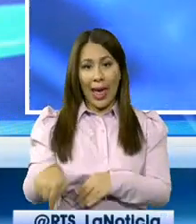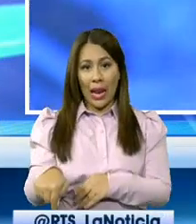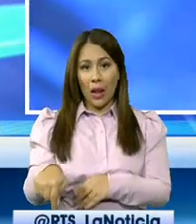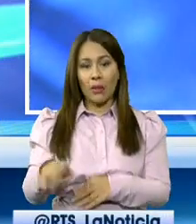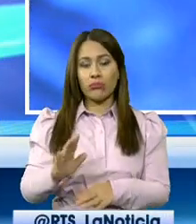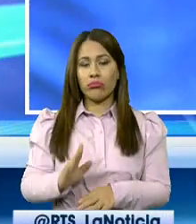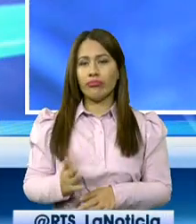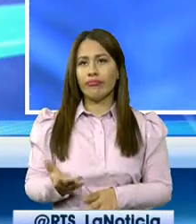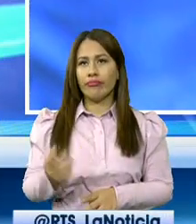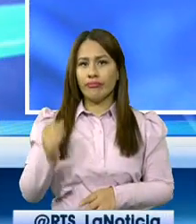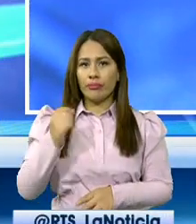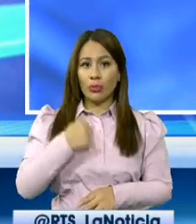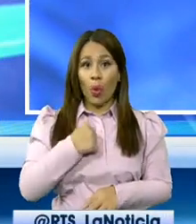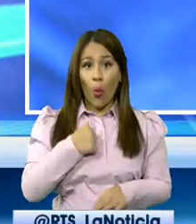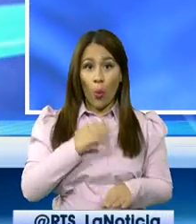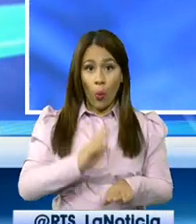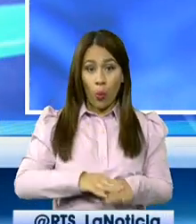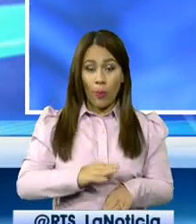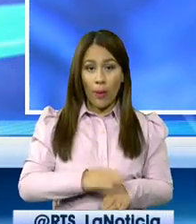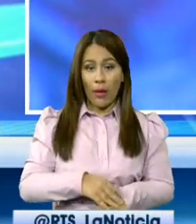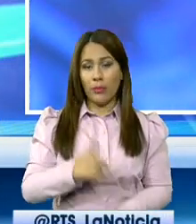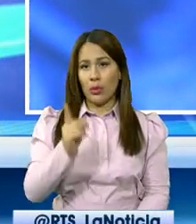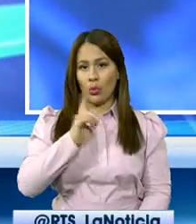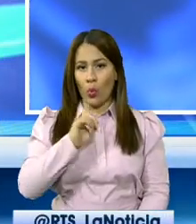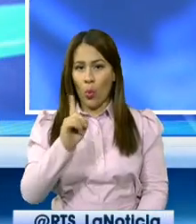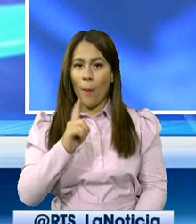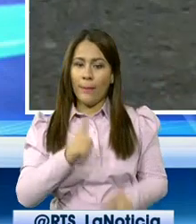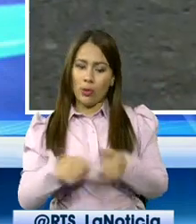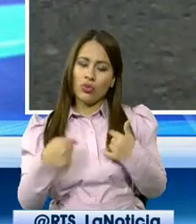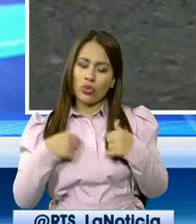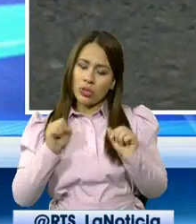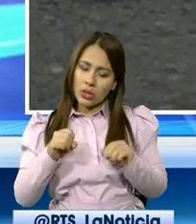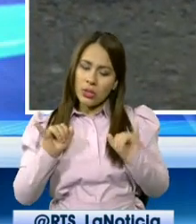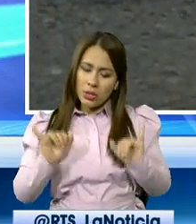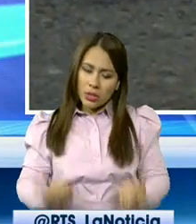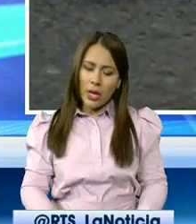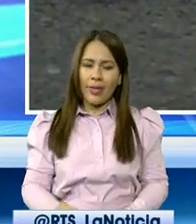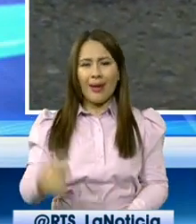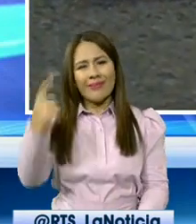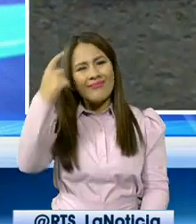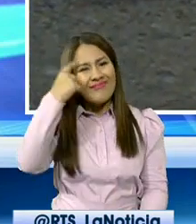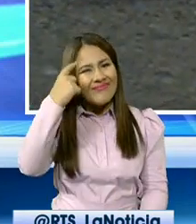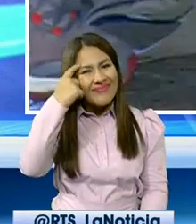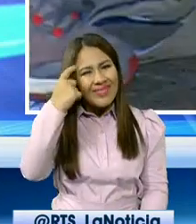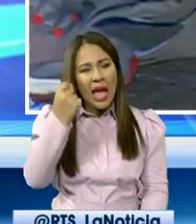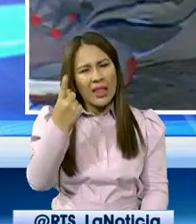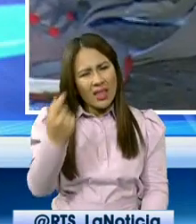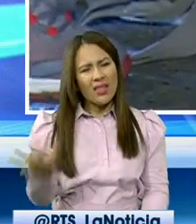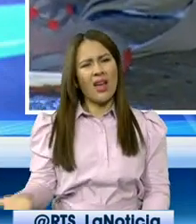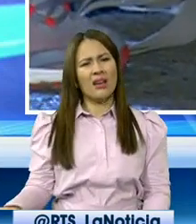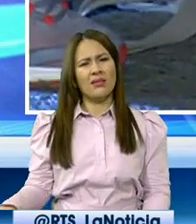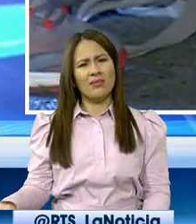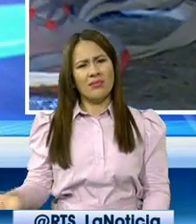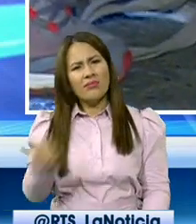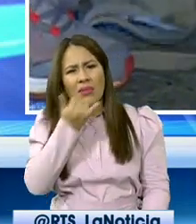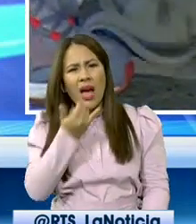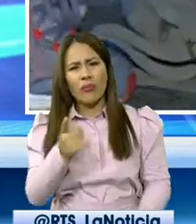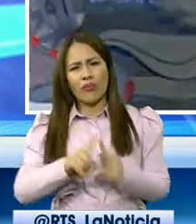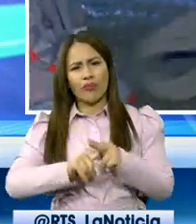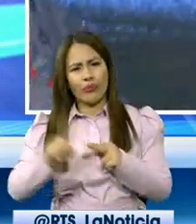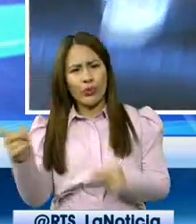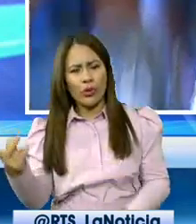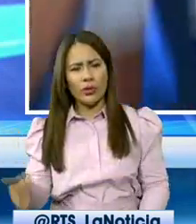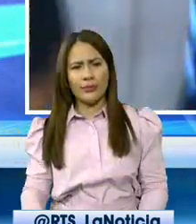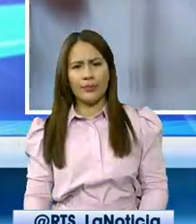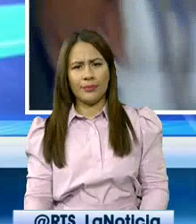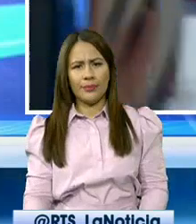me quedo. Por supuesto. Yo no tengo la culpa. Claro. Y yo me quedo. La conciencia es el peor acusador. Entonces, ¿cómo